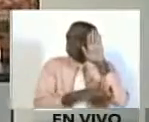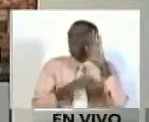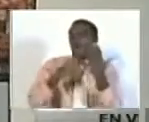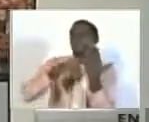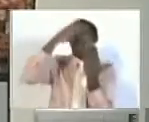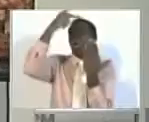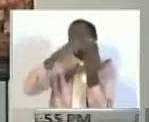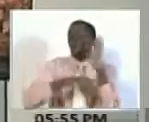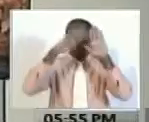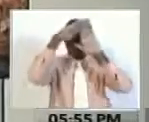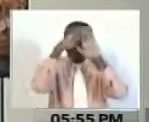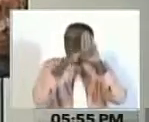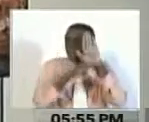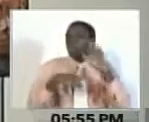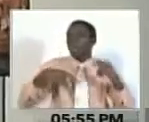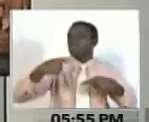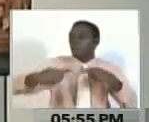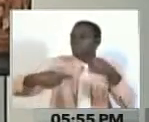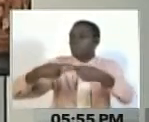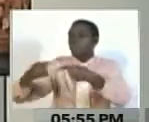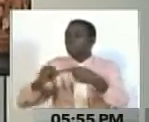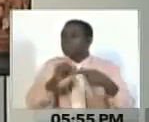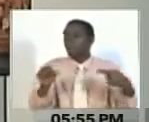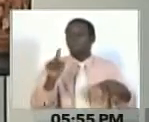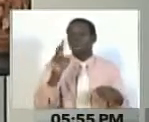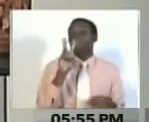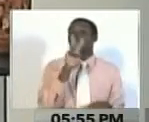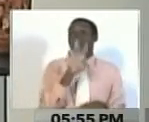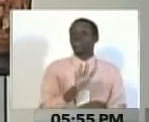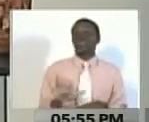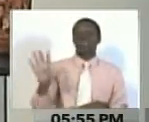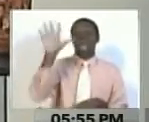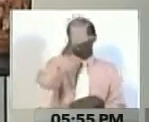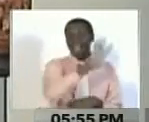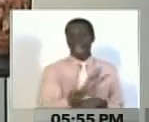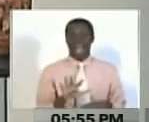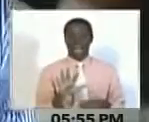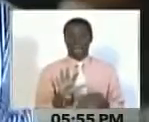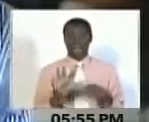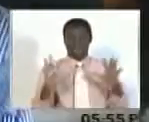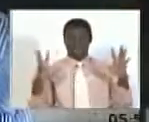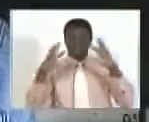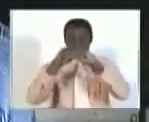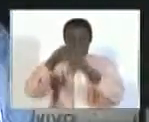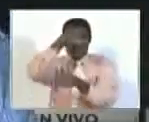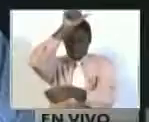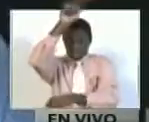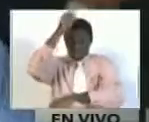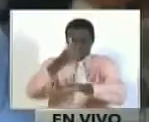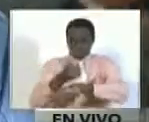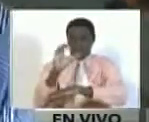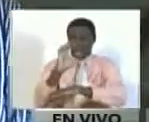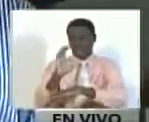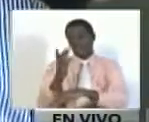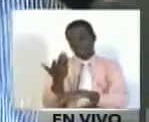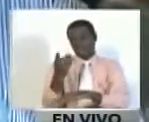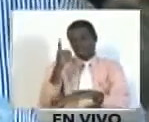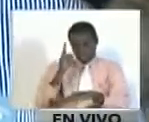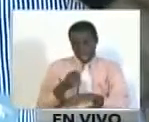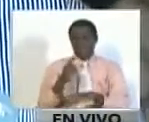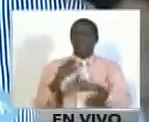y algo que siempre se nos reclama, Venezuela no es Caracas. Entiendo que han hecho un trabajo a nivel nacional o que lo van a hacer. Sí, no, aquí hay